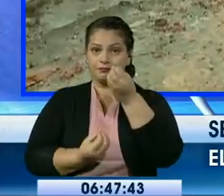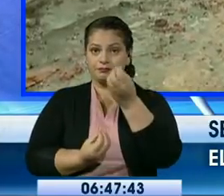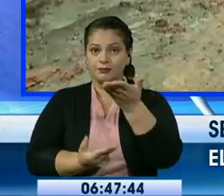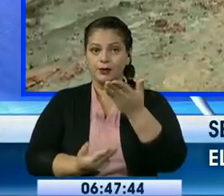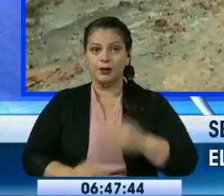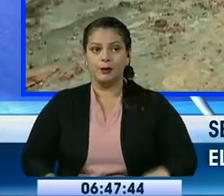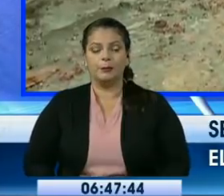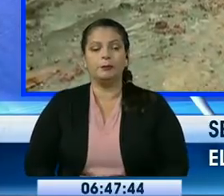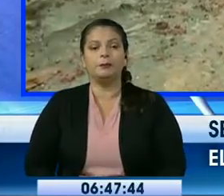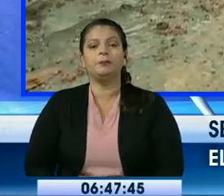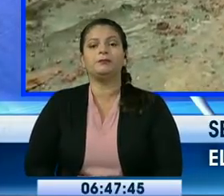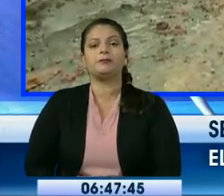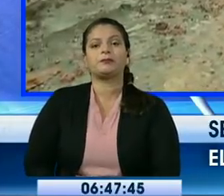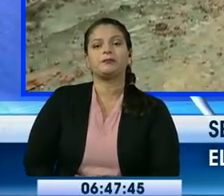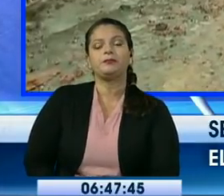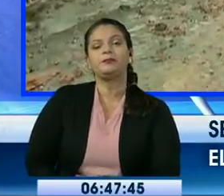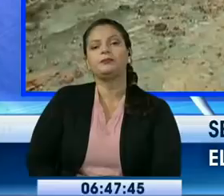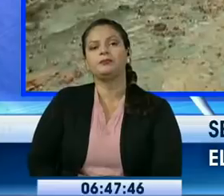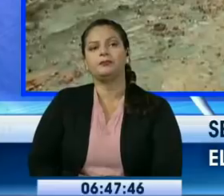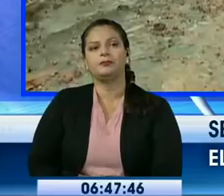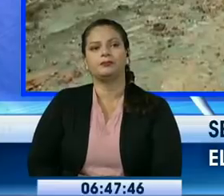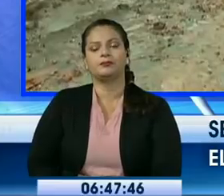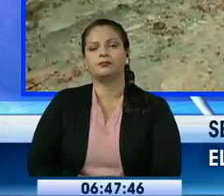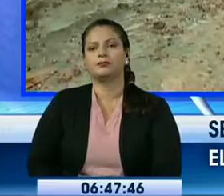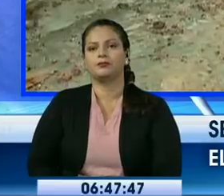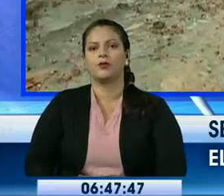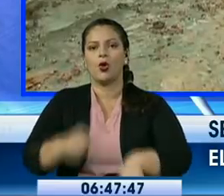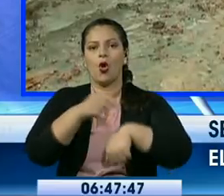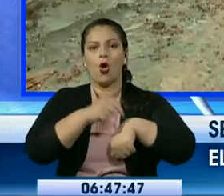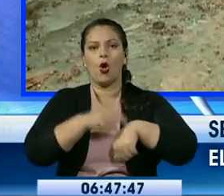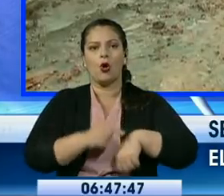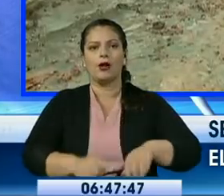acá levantando señal en vivo cuando son las